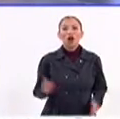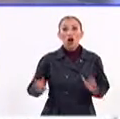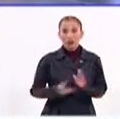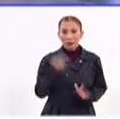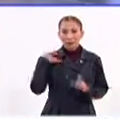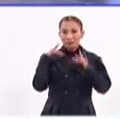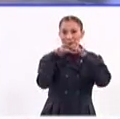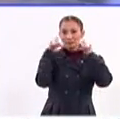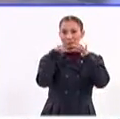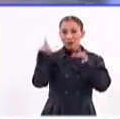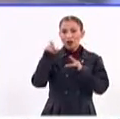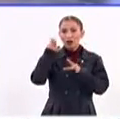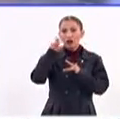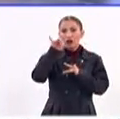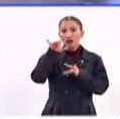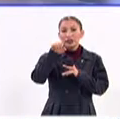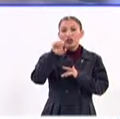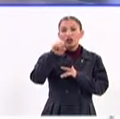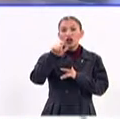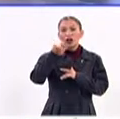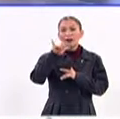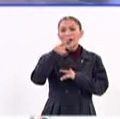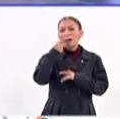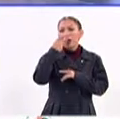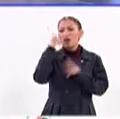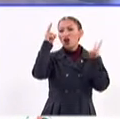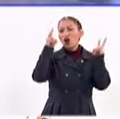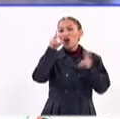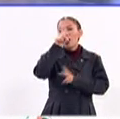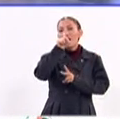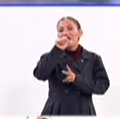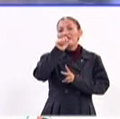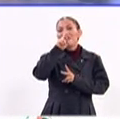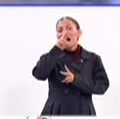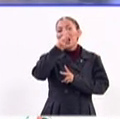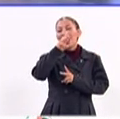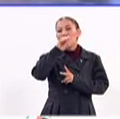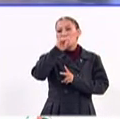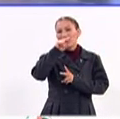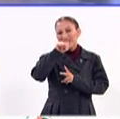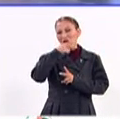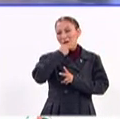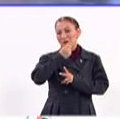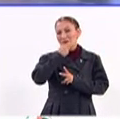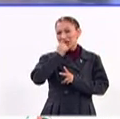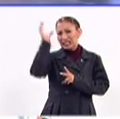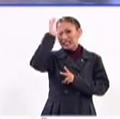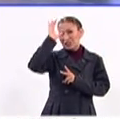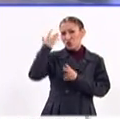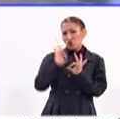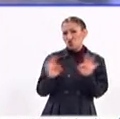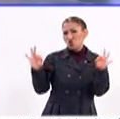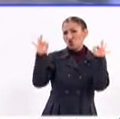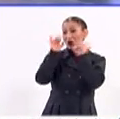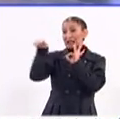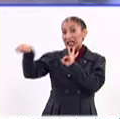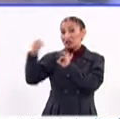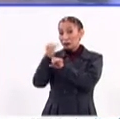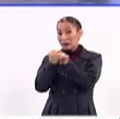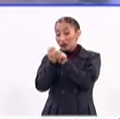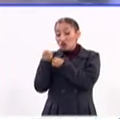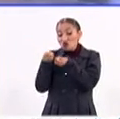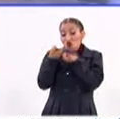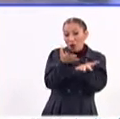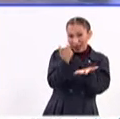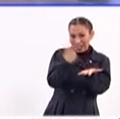Retomamos la comunicación con el doctor José Solís Ramírez. Hablamos sobre Darwin, sobre pues importante aportación que hizo